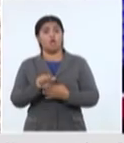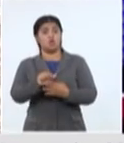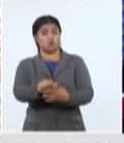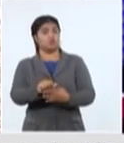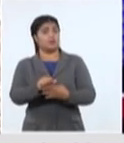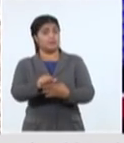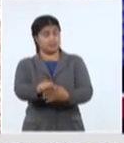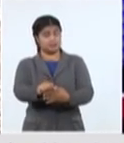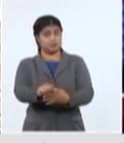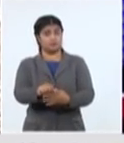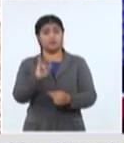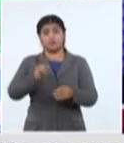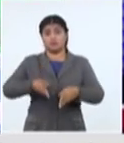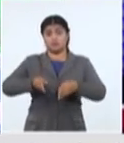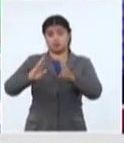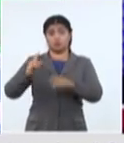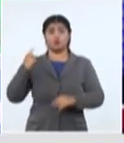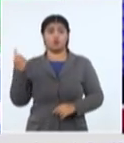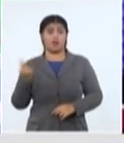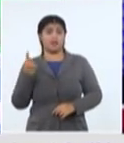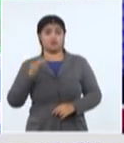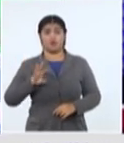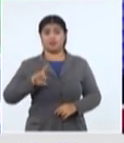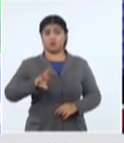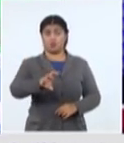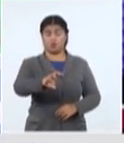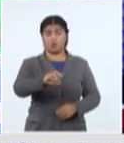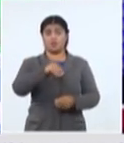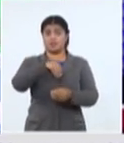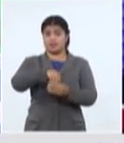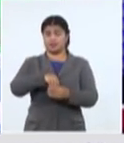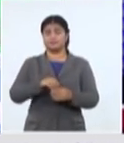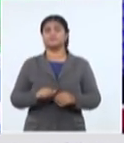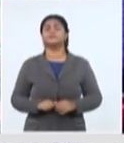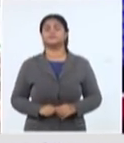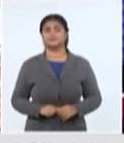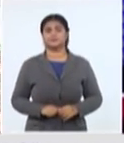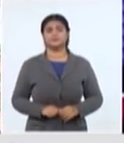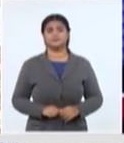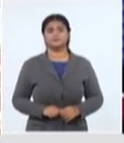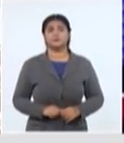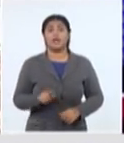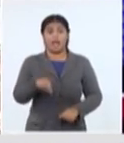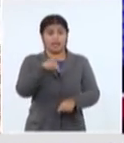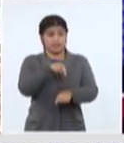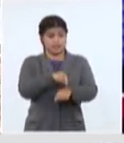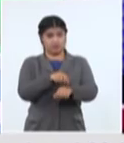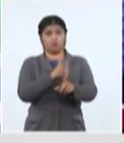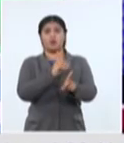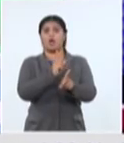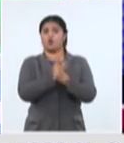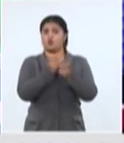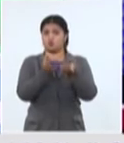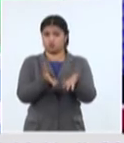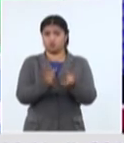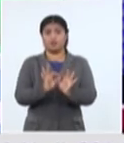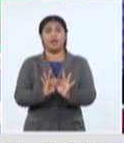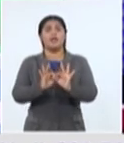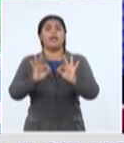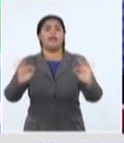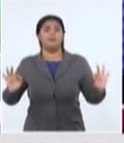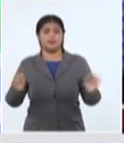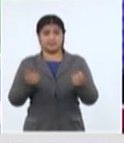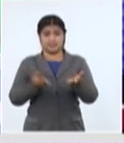Instituto Nacional de Oncología. Otra cosa en este sentido. Existe una consulta, ¿no? Sí, ahí hay consultas especializadas